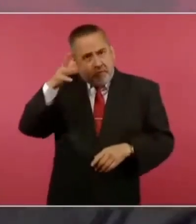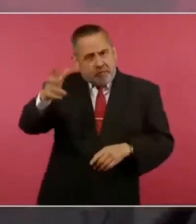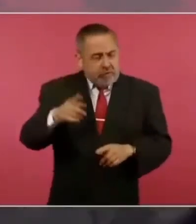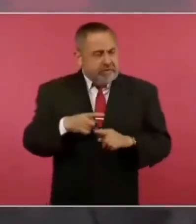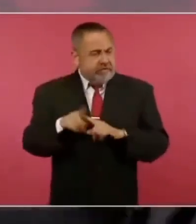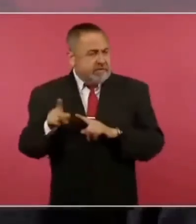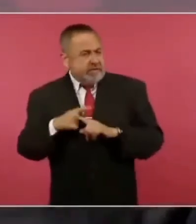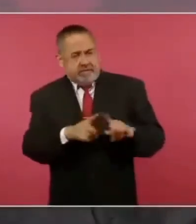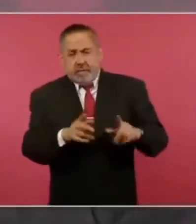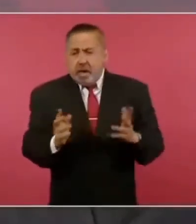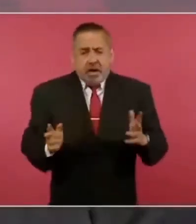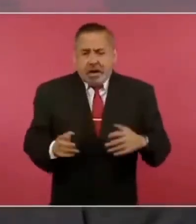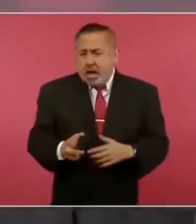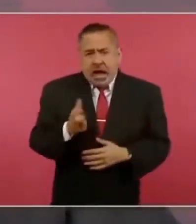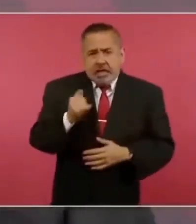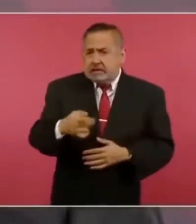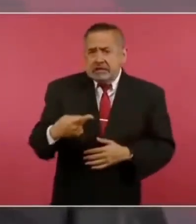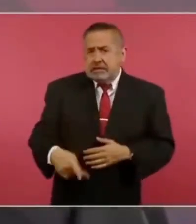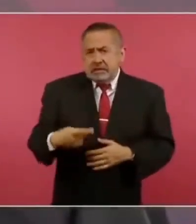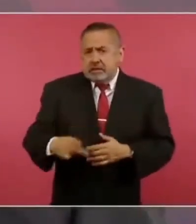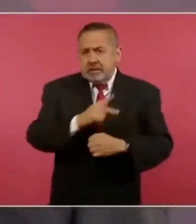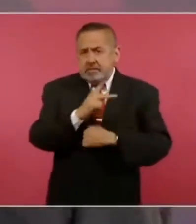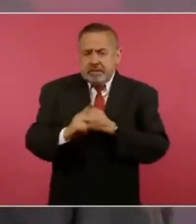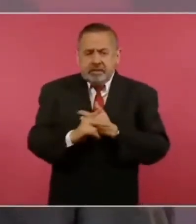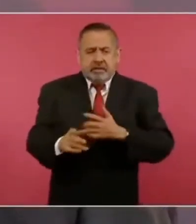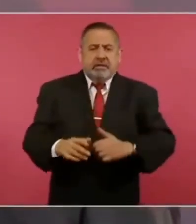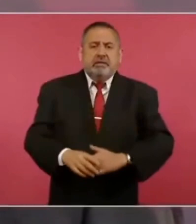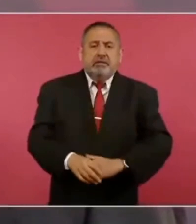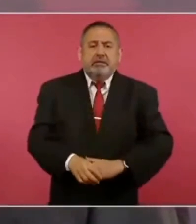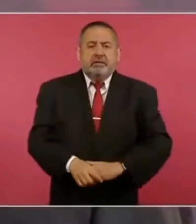¿Qué es lo que pasa en nuestro país?